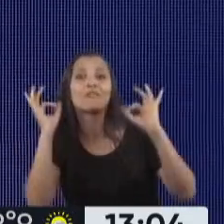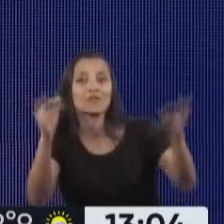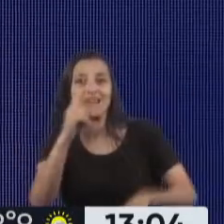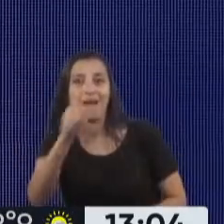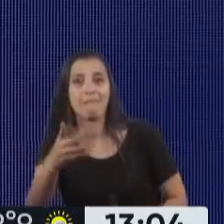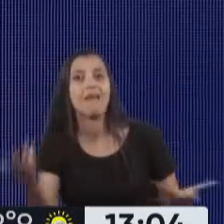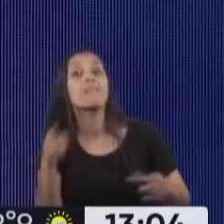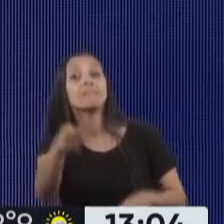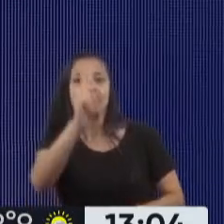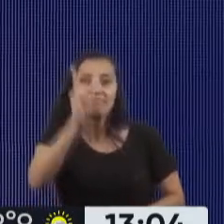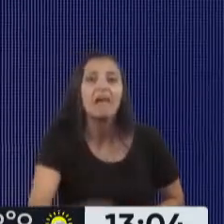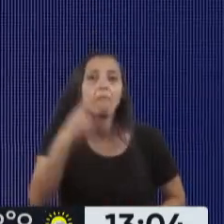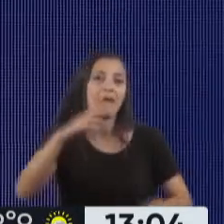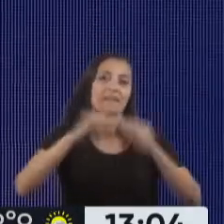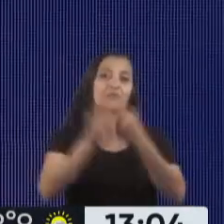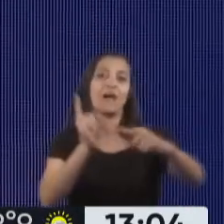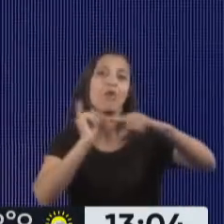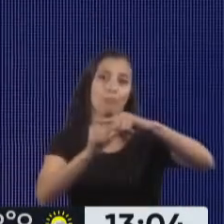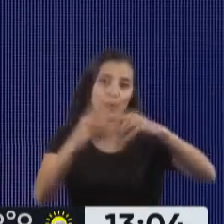que también ahí vamos bien.